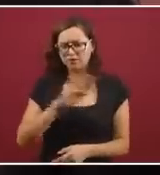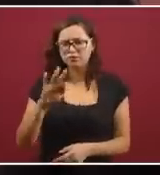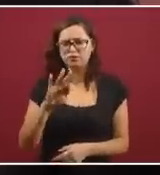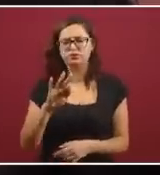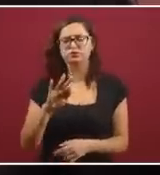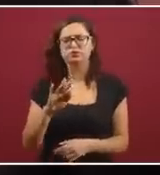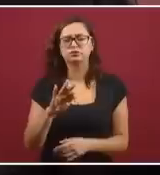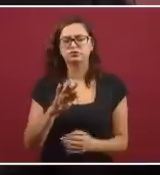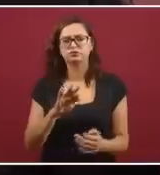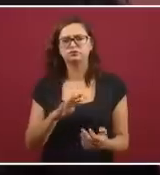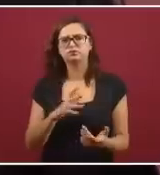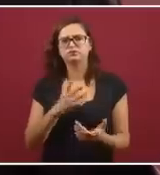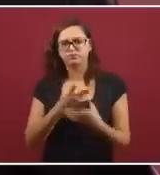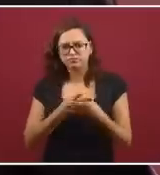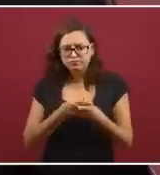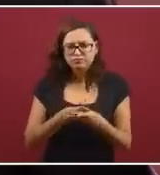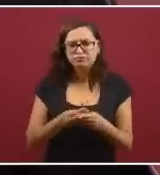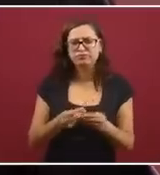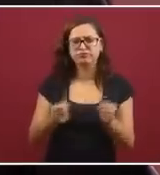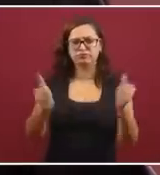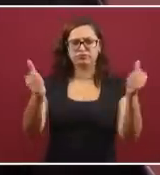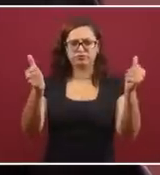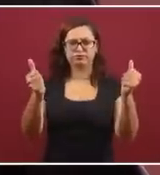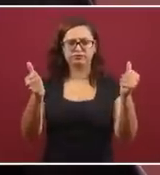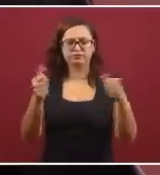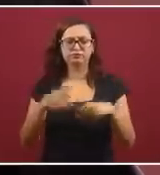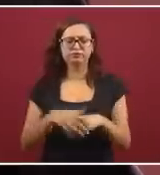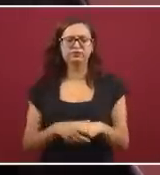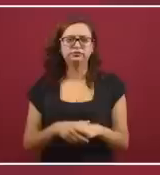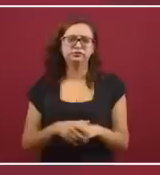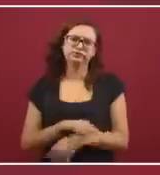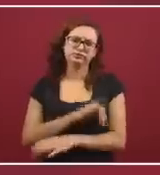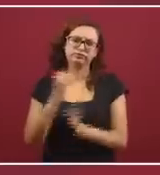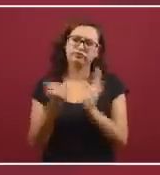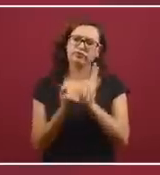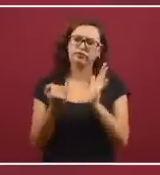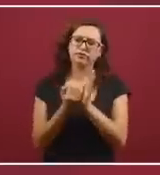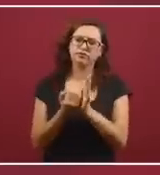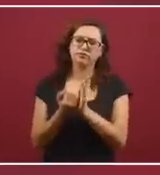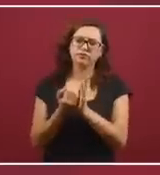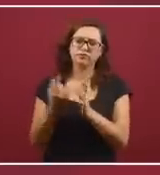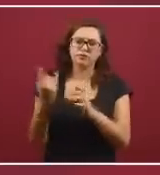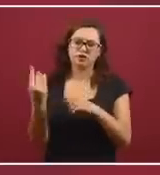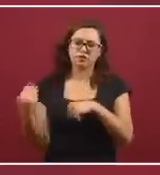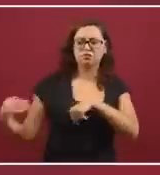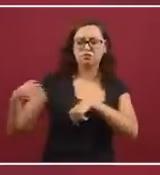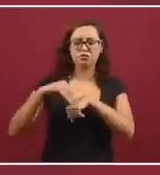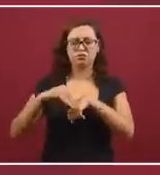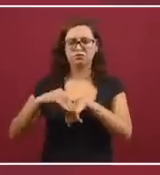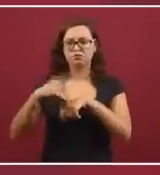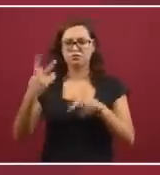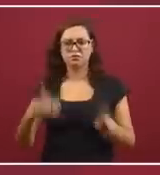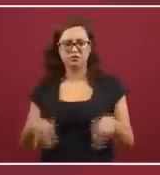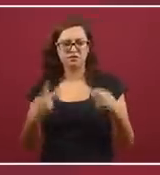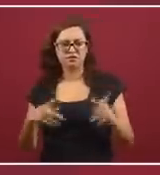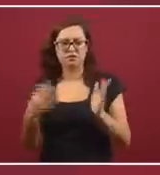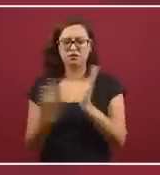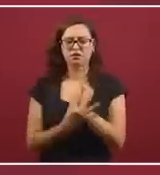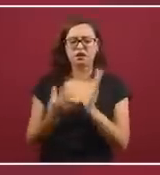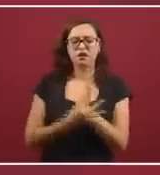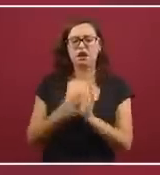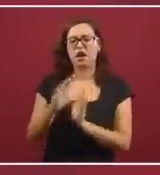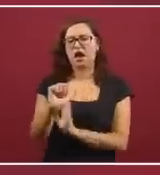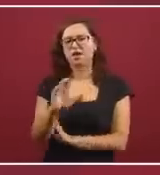sobre aranceles en el hacer y lo mismo en